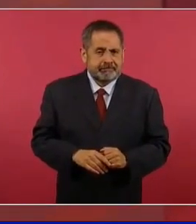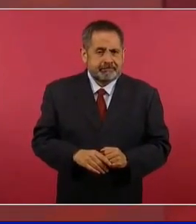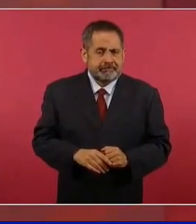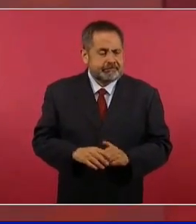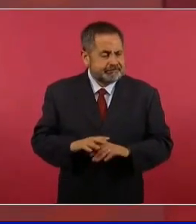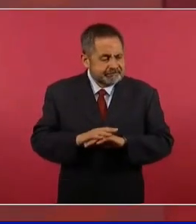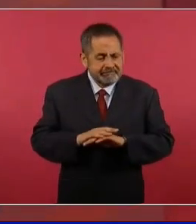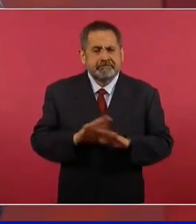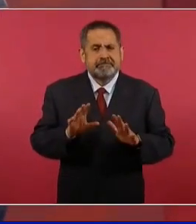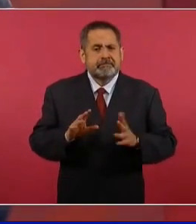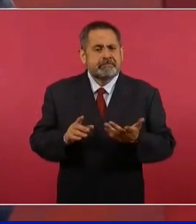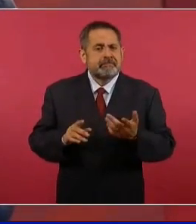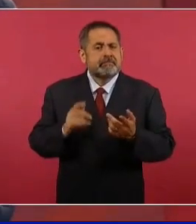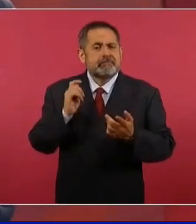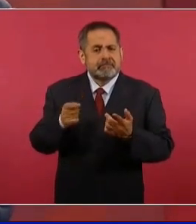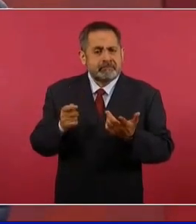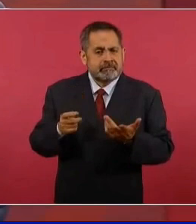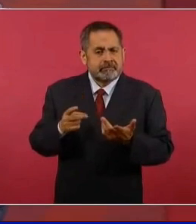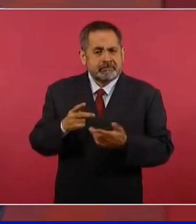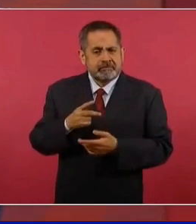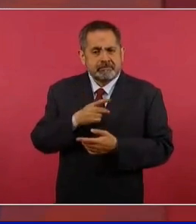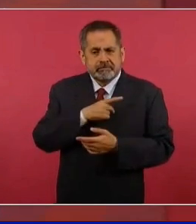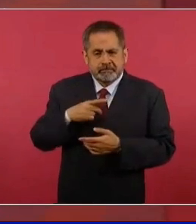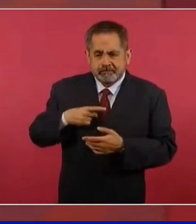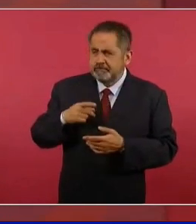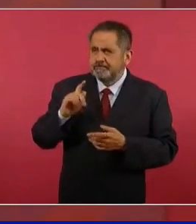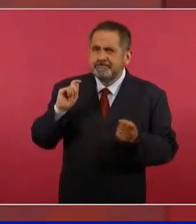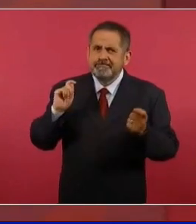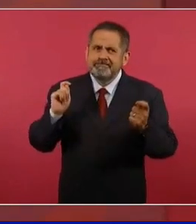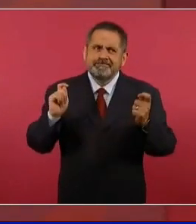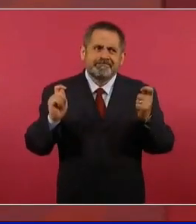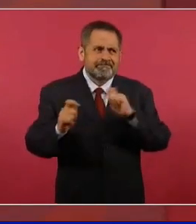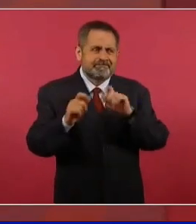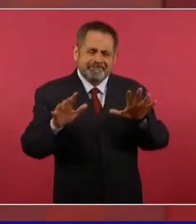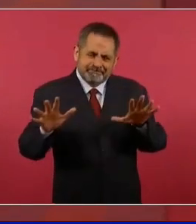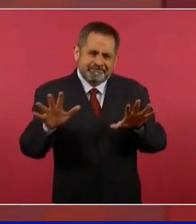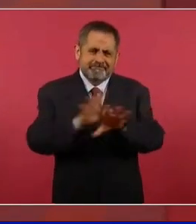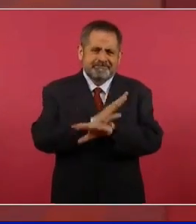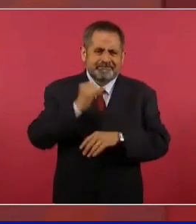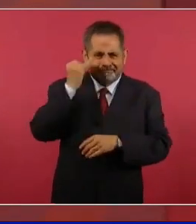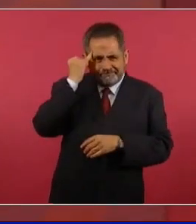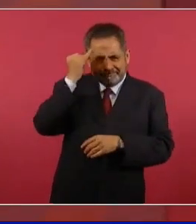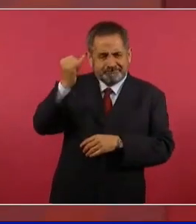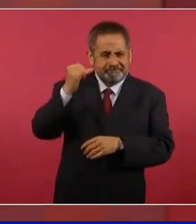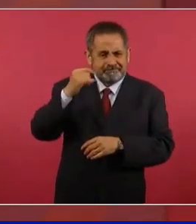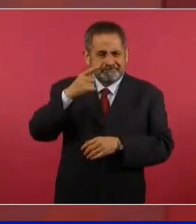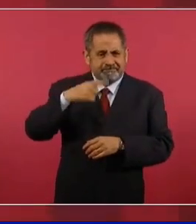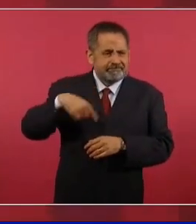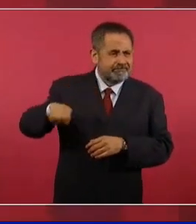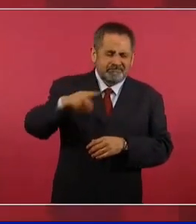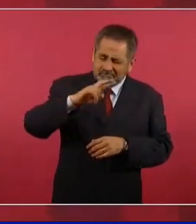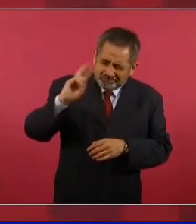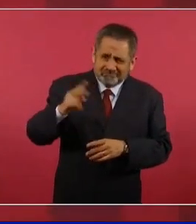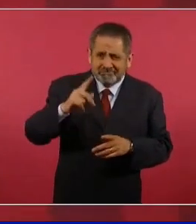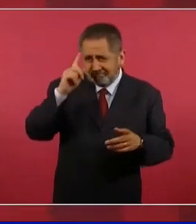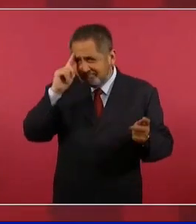llevar a cabo una reforma, una transformación, un cambio verdadero,